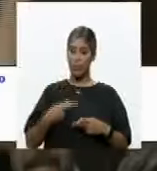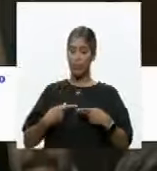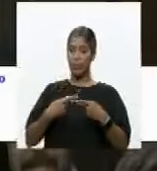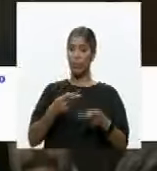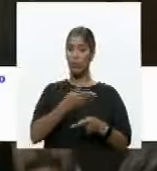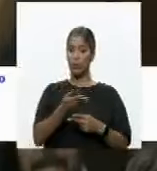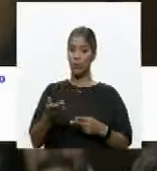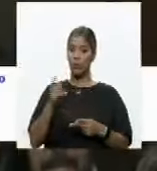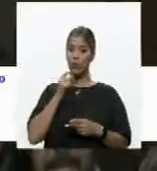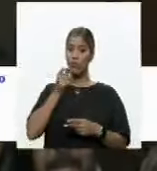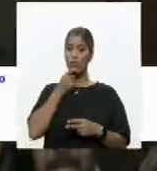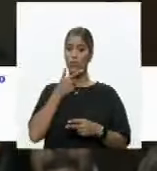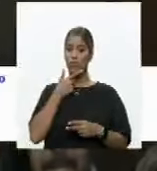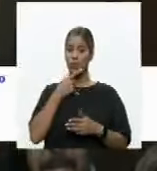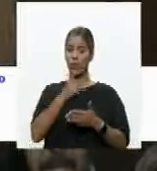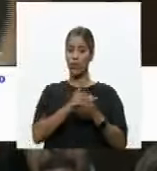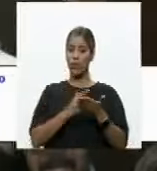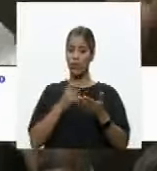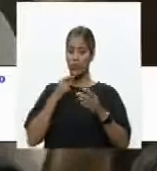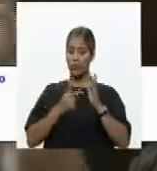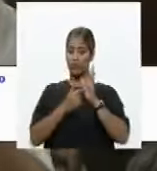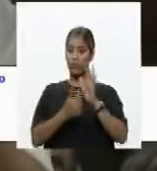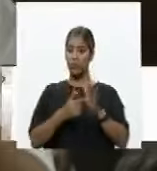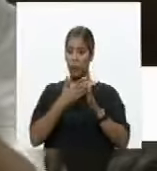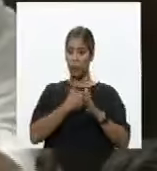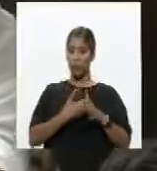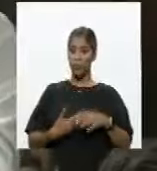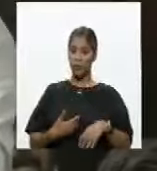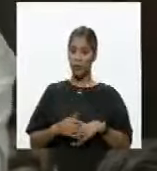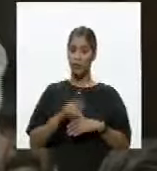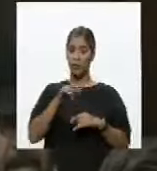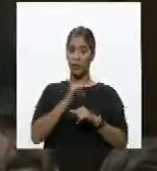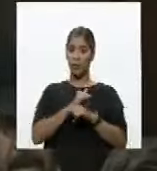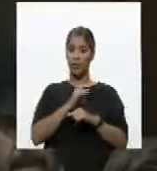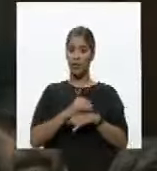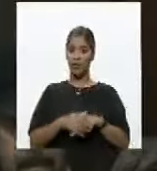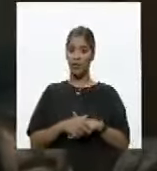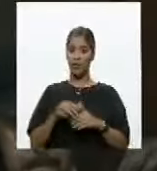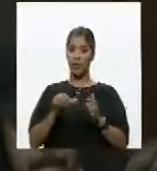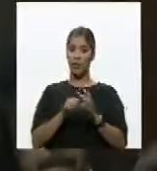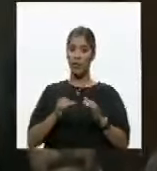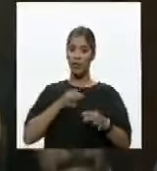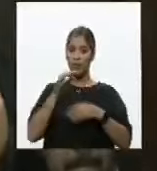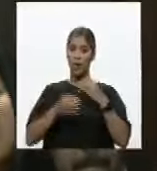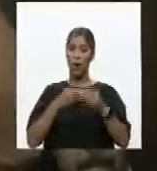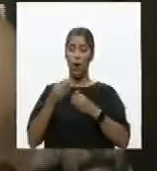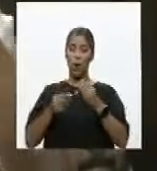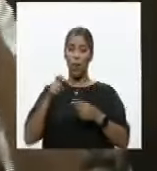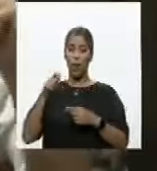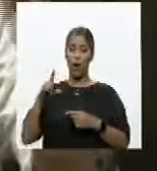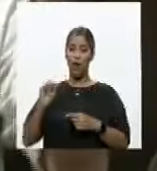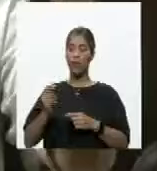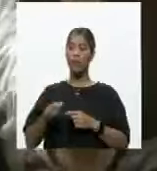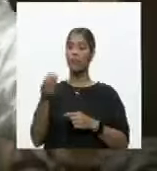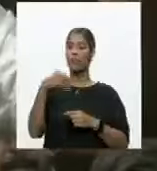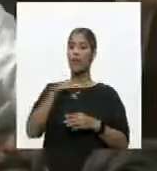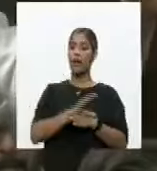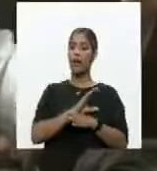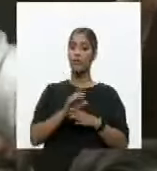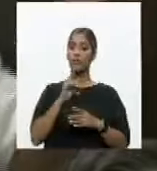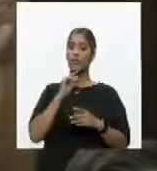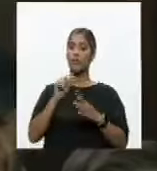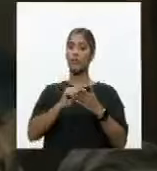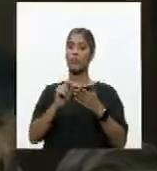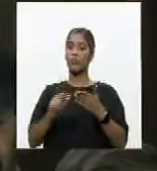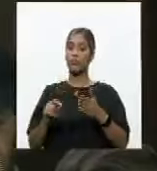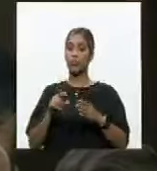todos a que vean un hermoso documental que soltó el presidente en sus redes, donde explica cómo Ali es mucho más que una canción y un asunto para ponerlo